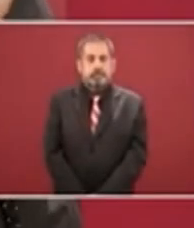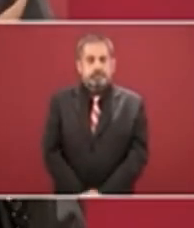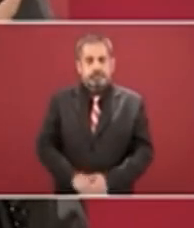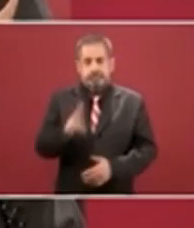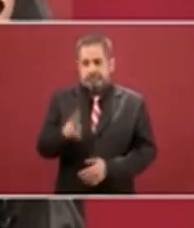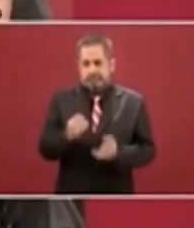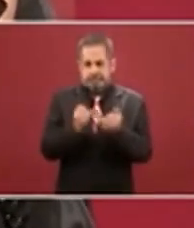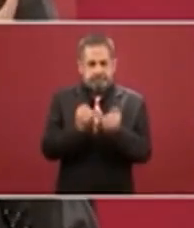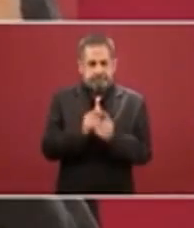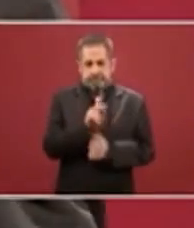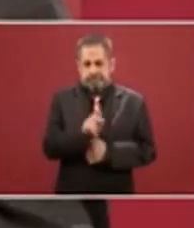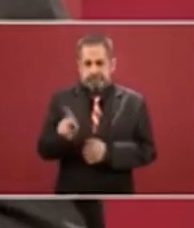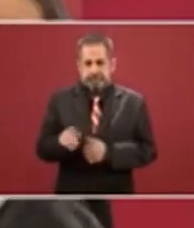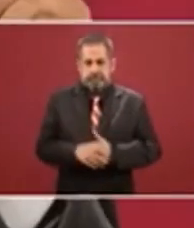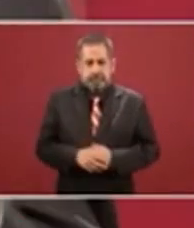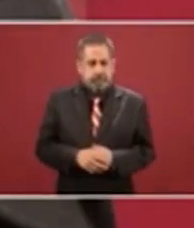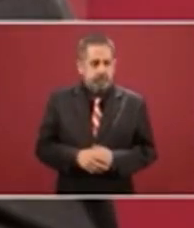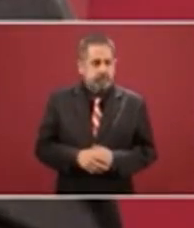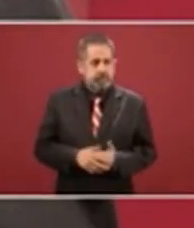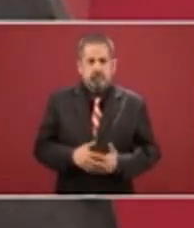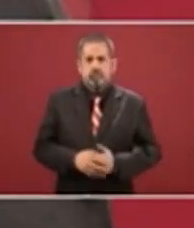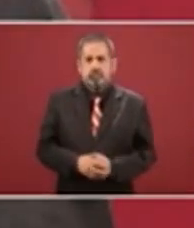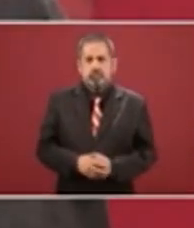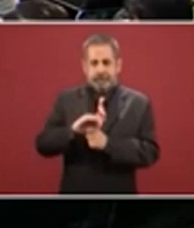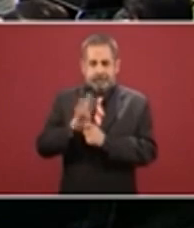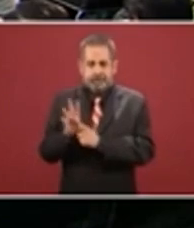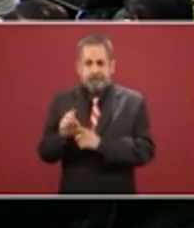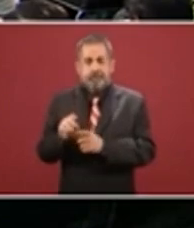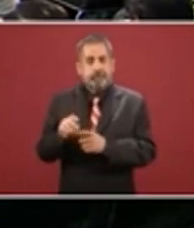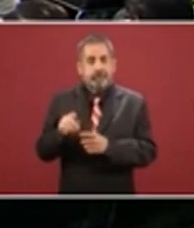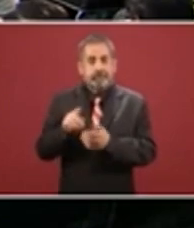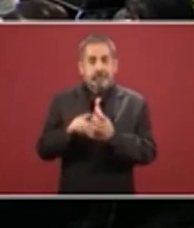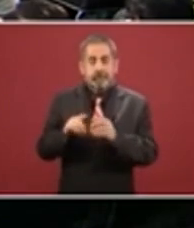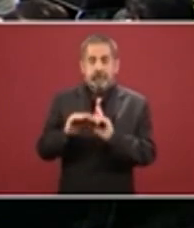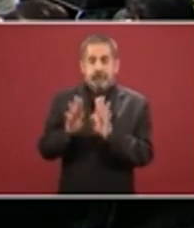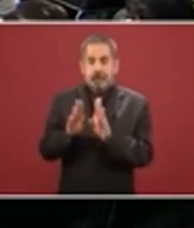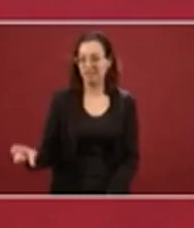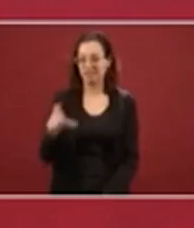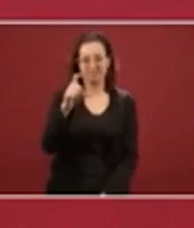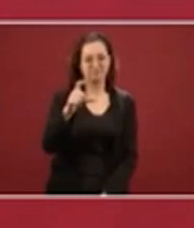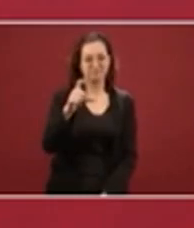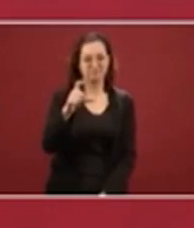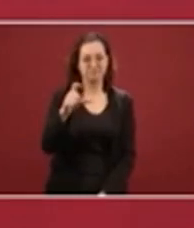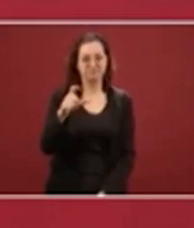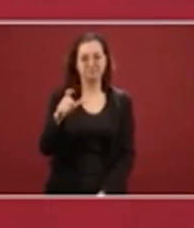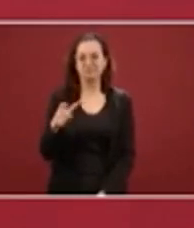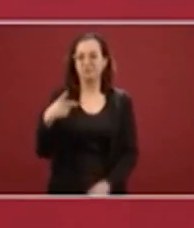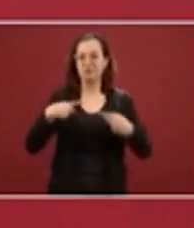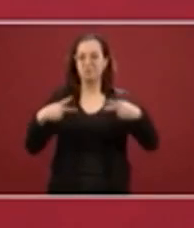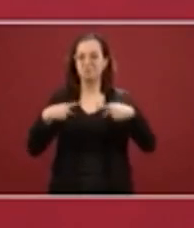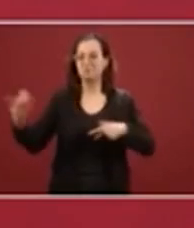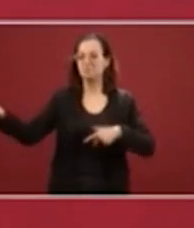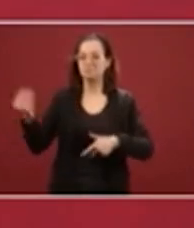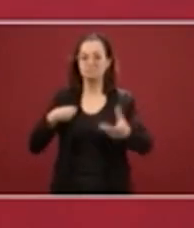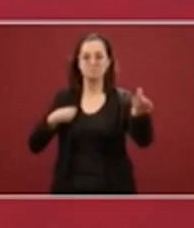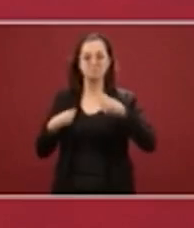el presidente mexicano genera además polémica con sus declaraciones como cuando parece abogar por amuletos religiosos como medida